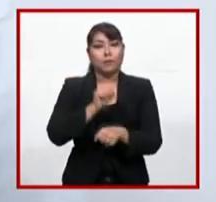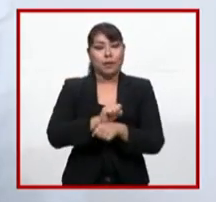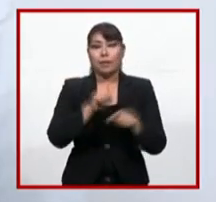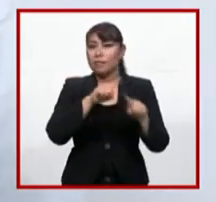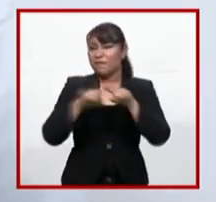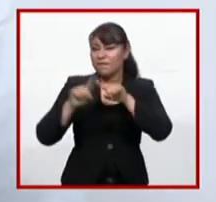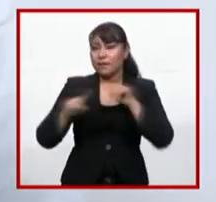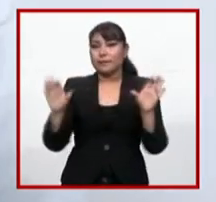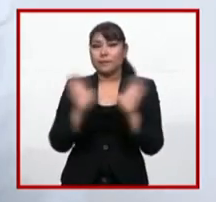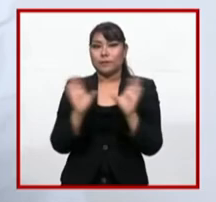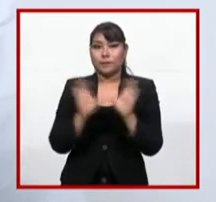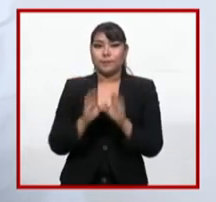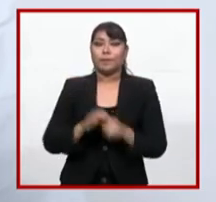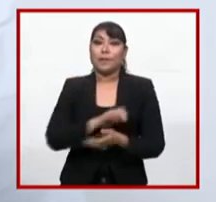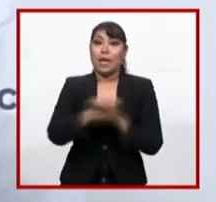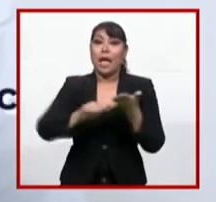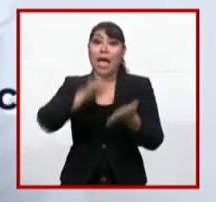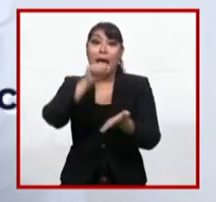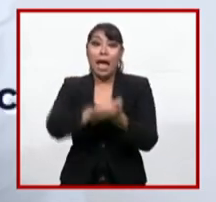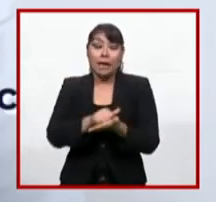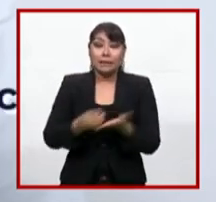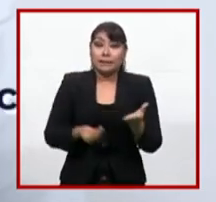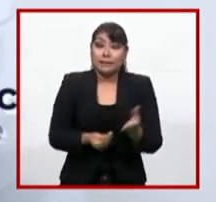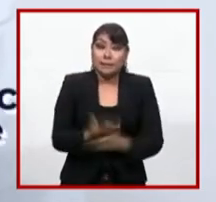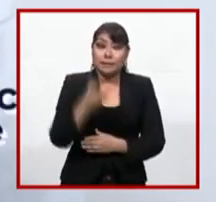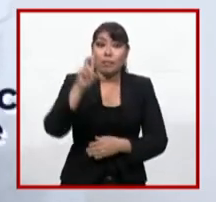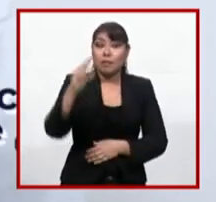civil otorgó más de 32,000 actas de